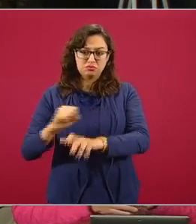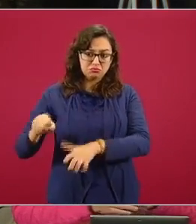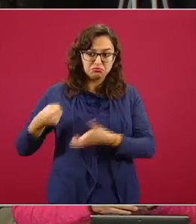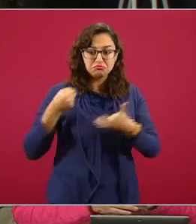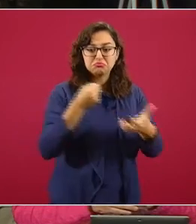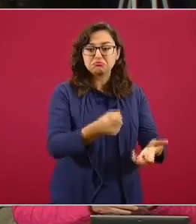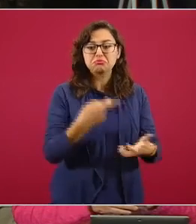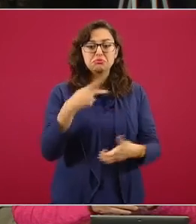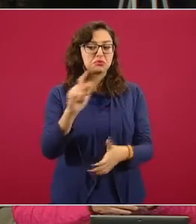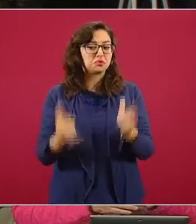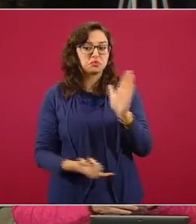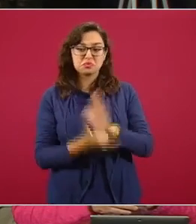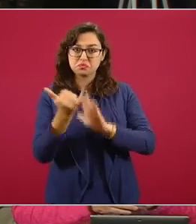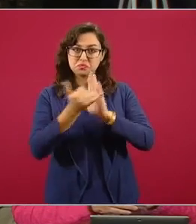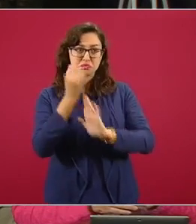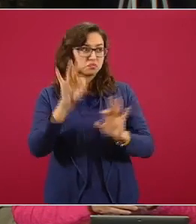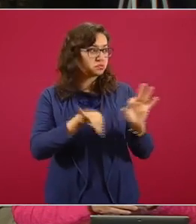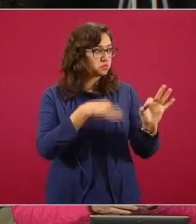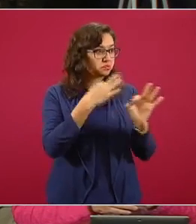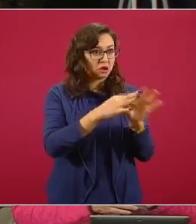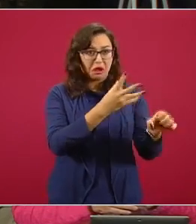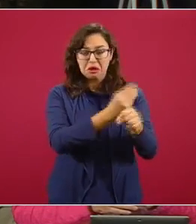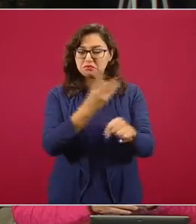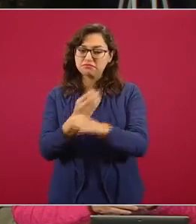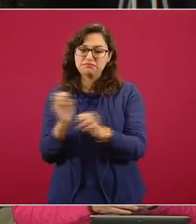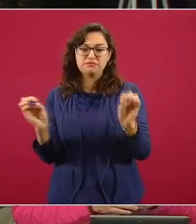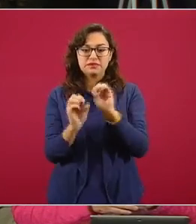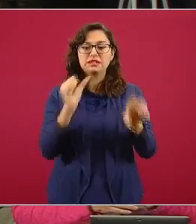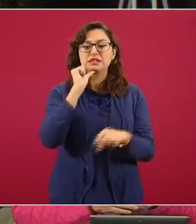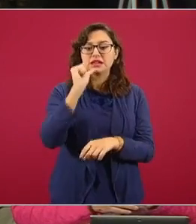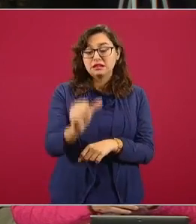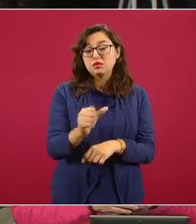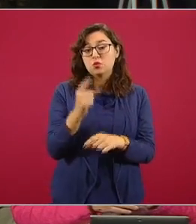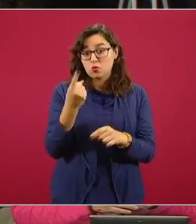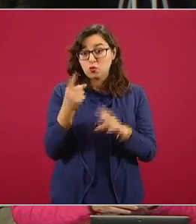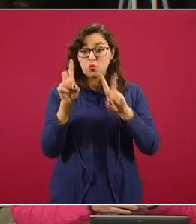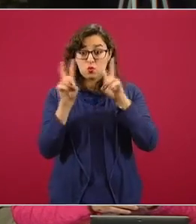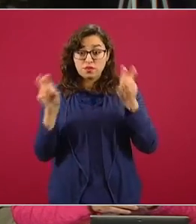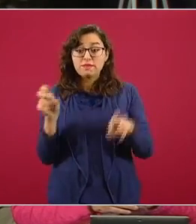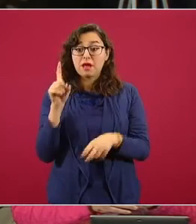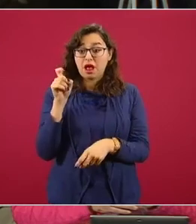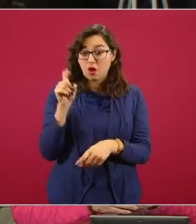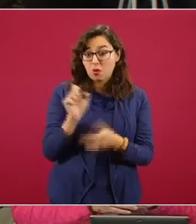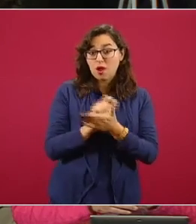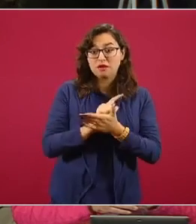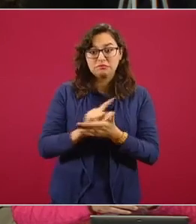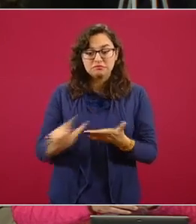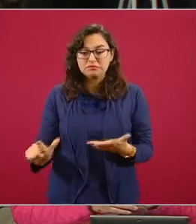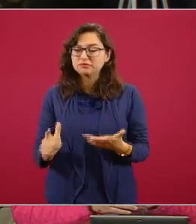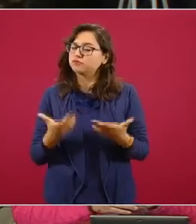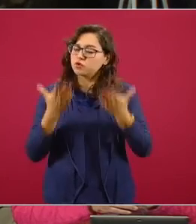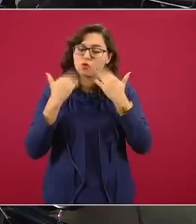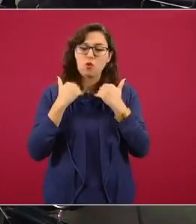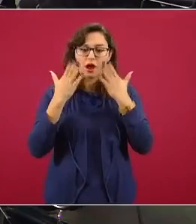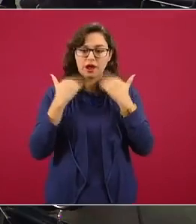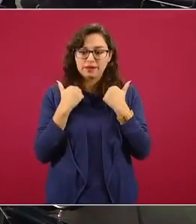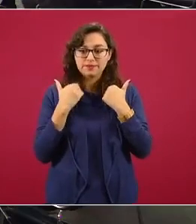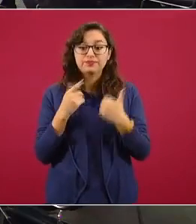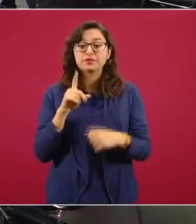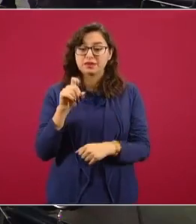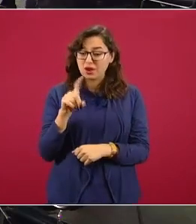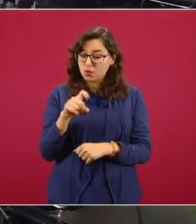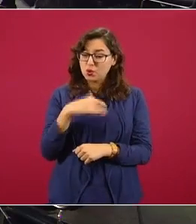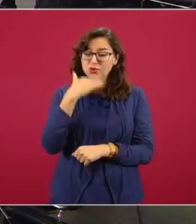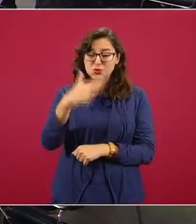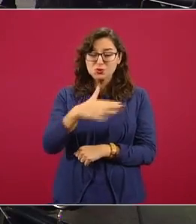obras de infraestructura que se comprometieron. Una de ellas era precisamente el abasto de agua potable, no la tienen y les sale agua sucia, por no decir que aguas